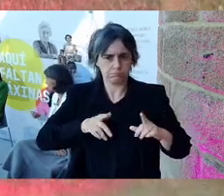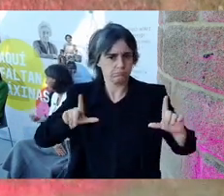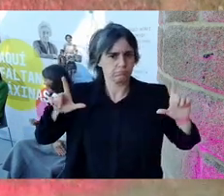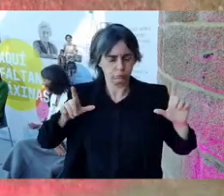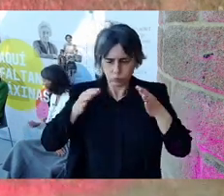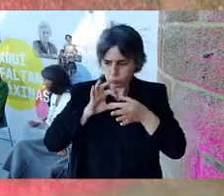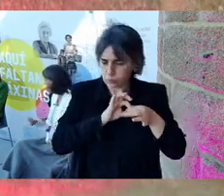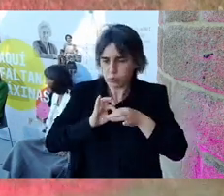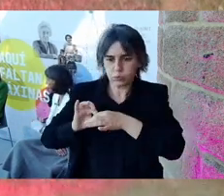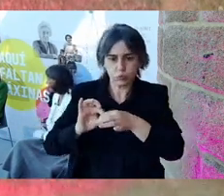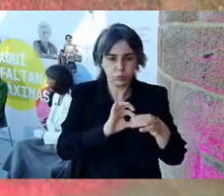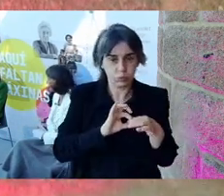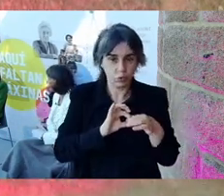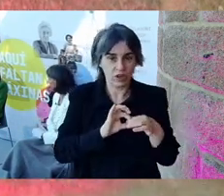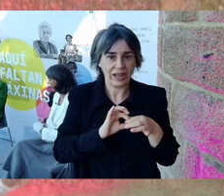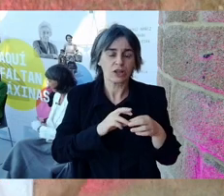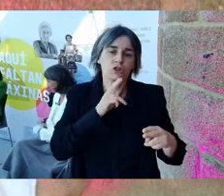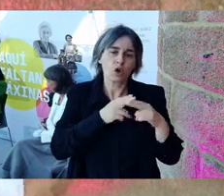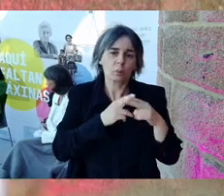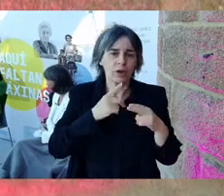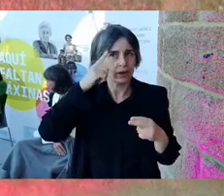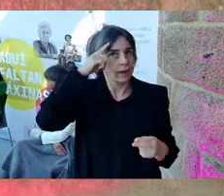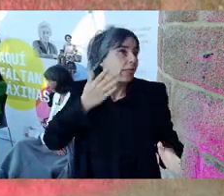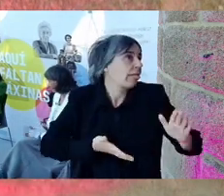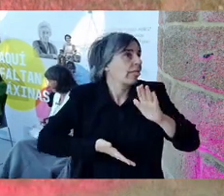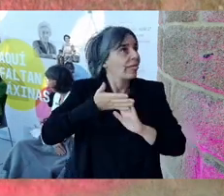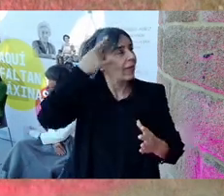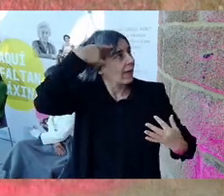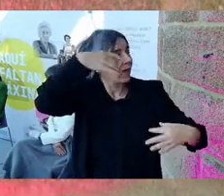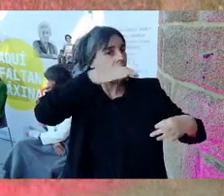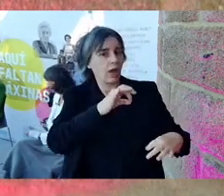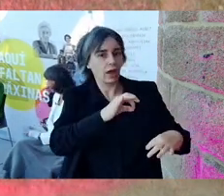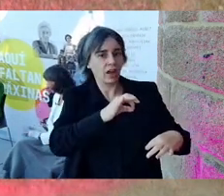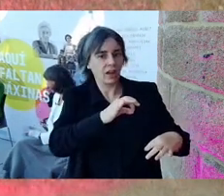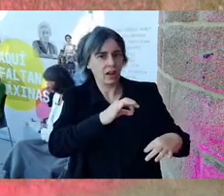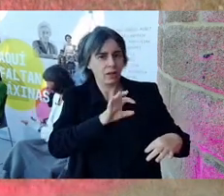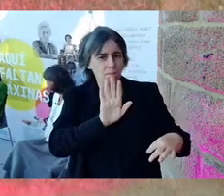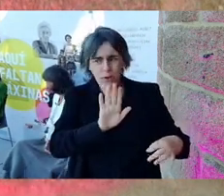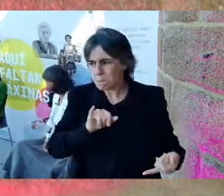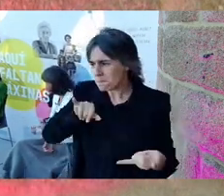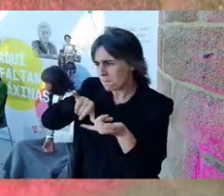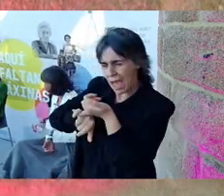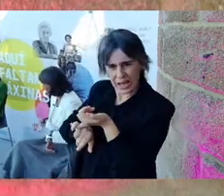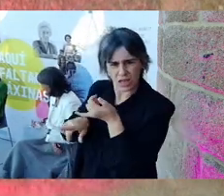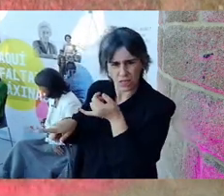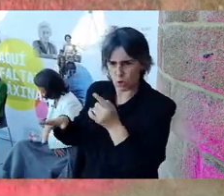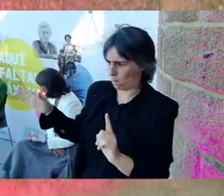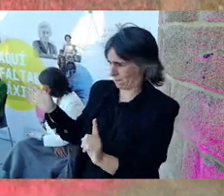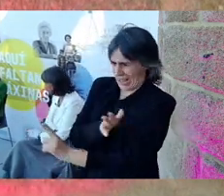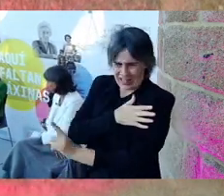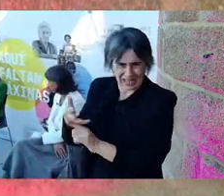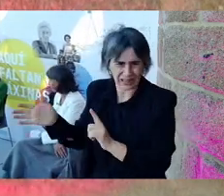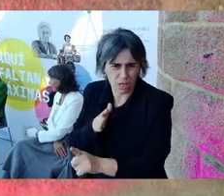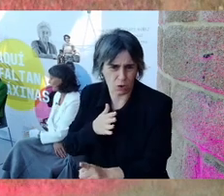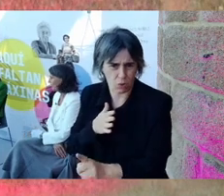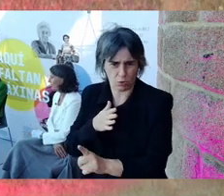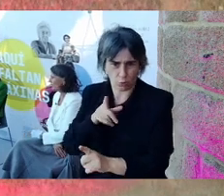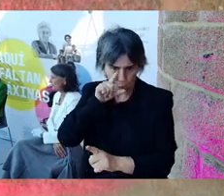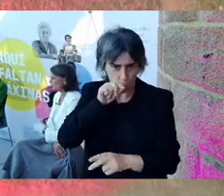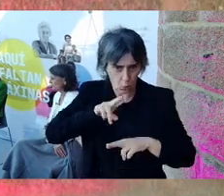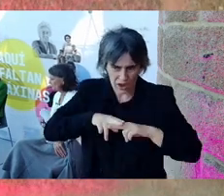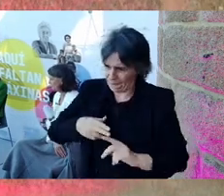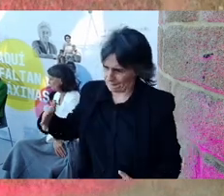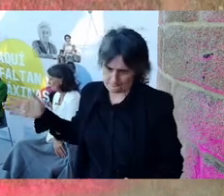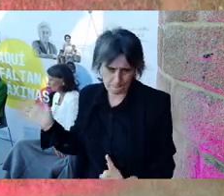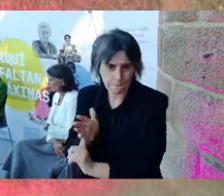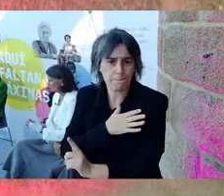etcétera, pasa a la historia como con el infamante apodo de la temeraria, Alfonso, que es un maltratador, ahora entraremos, pero un maltratador de libros, o sea, le